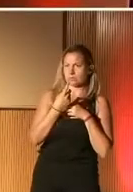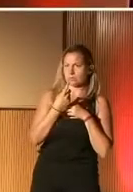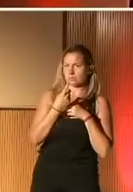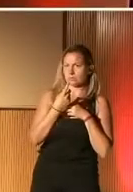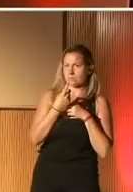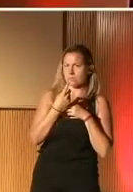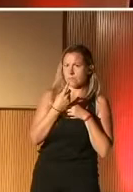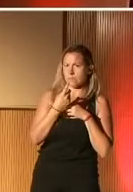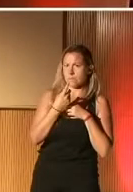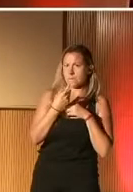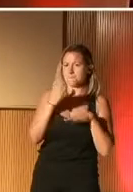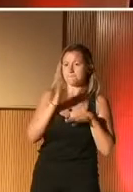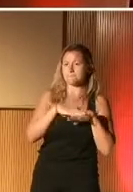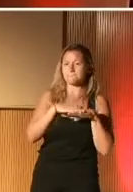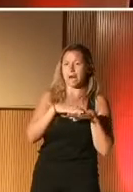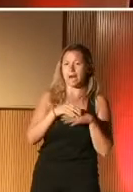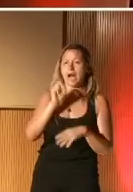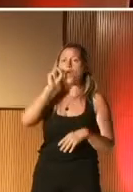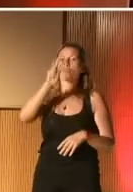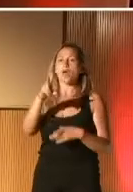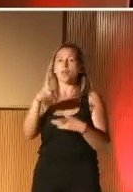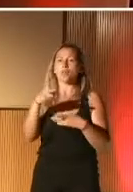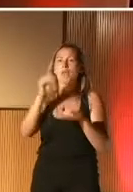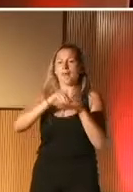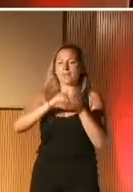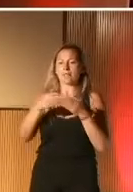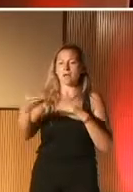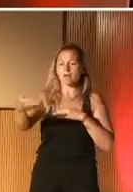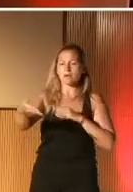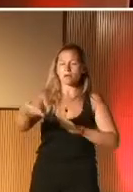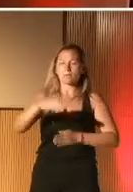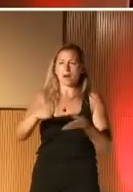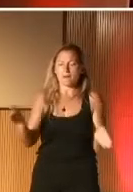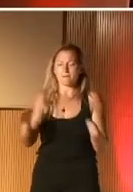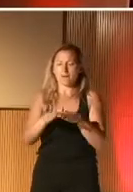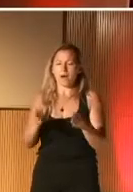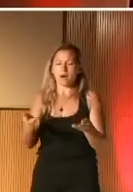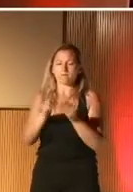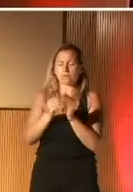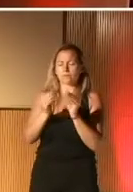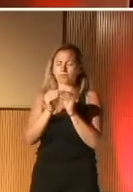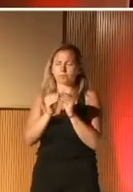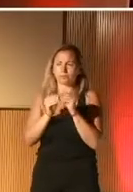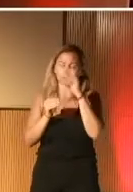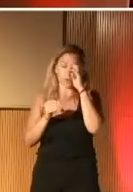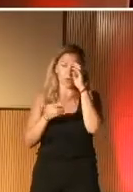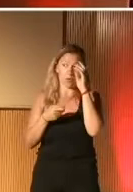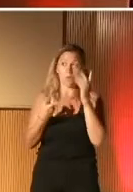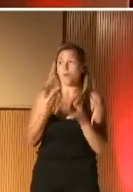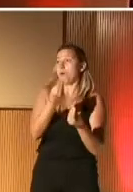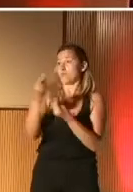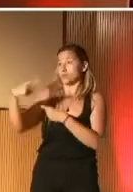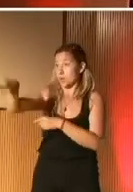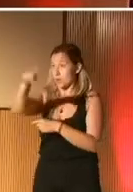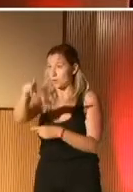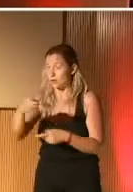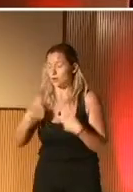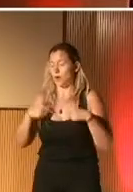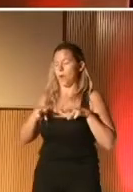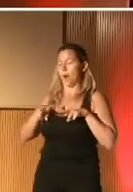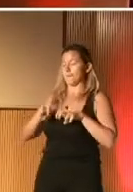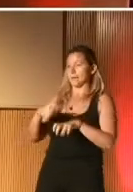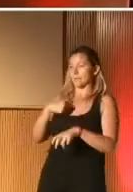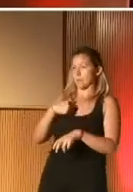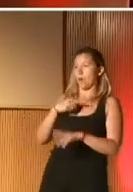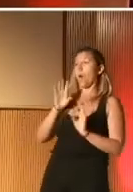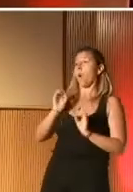para hacer sus 12 dobleces. Y lo primero que hizo fue simplificar el problema. Como muchos de vosotros, como yo mismo al principio de esta charla, como ella con el